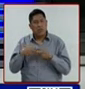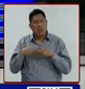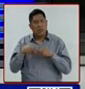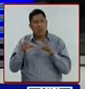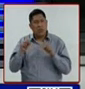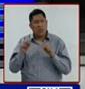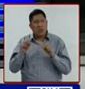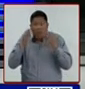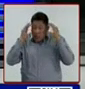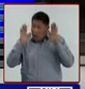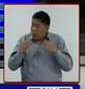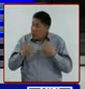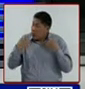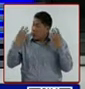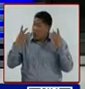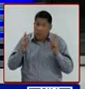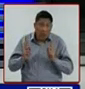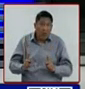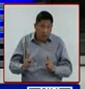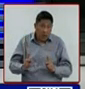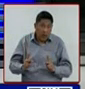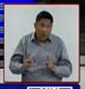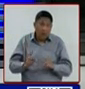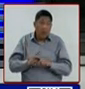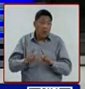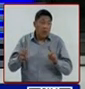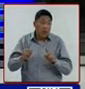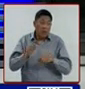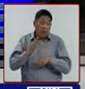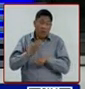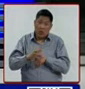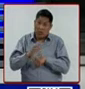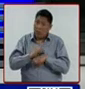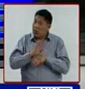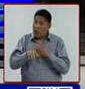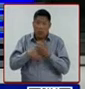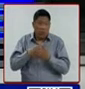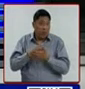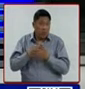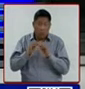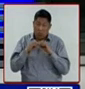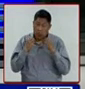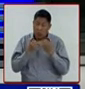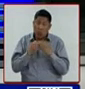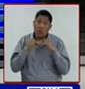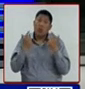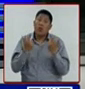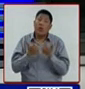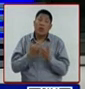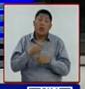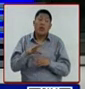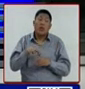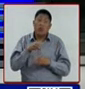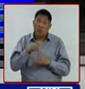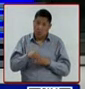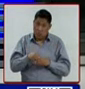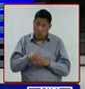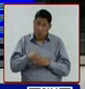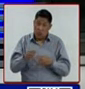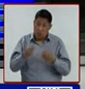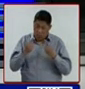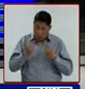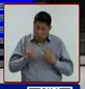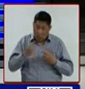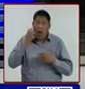conflictos. No sabemos la cantidad de personas, pero se habla de miles, porque se ha convocado a todas las bases, organizaciones sociales, incluso estarán